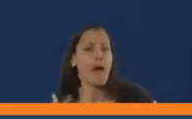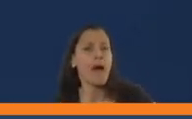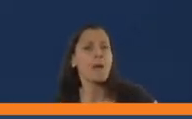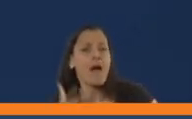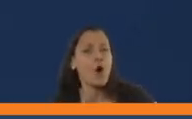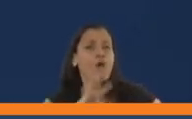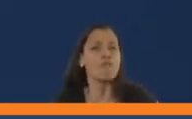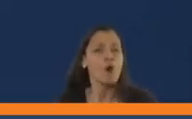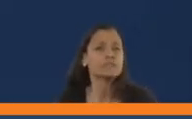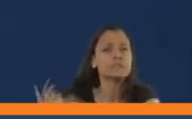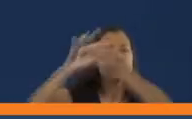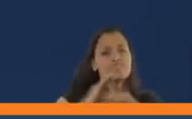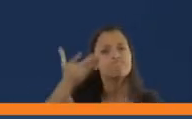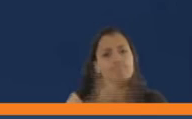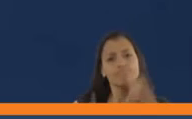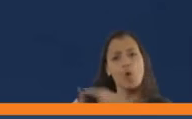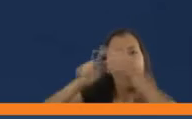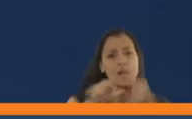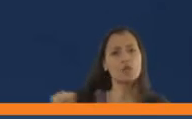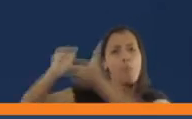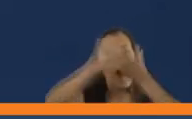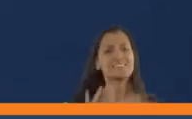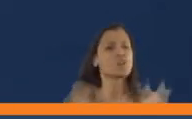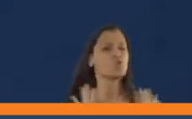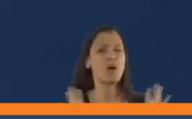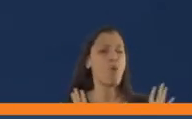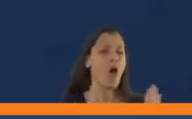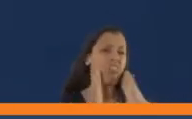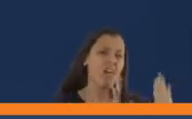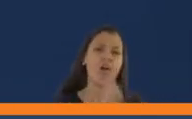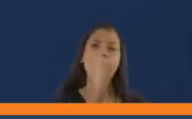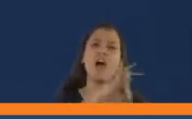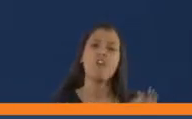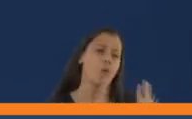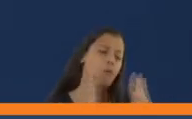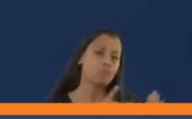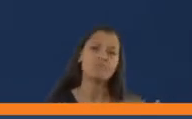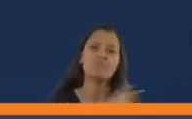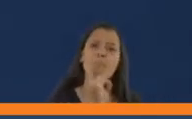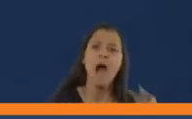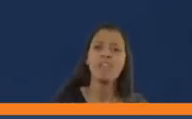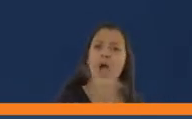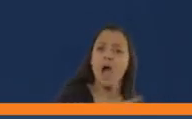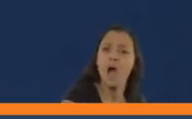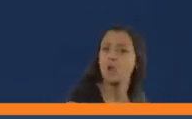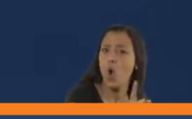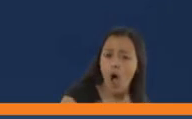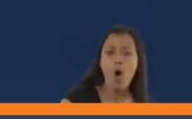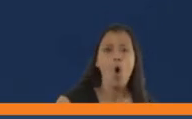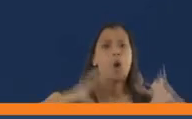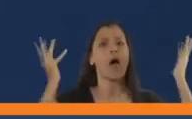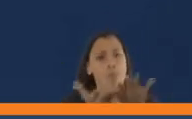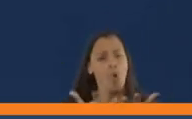del multilateralismo no se puede imponer en un pensamiento único en un mundo que exige la armonía